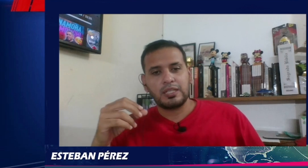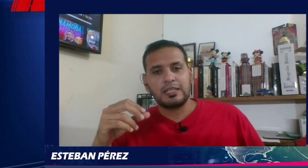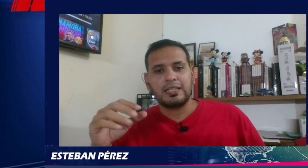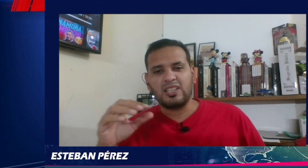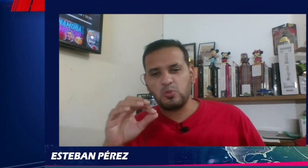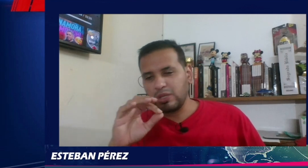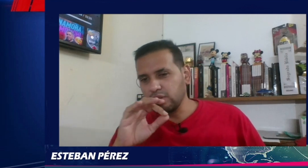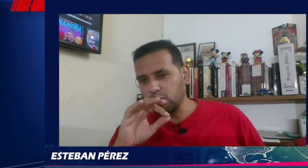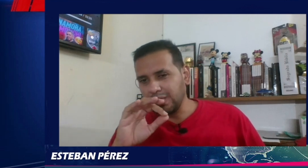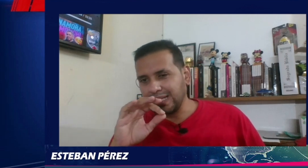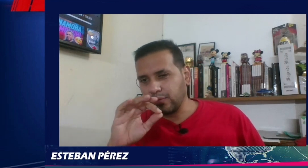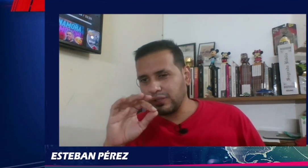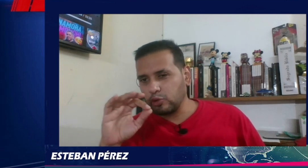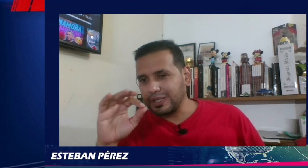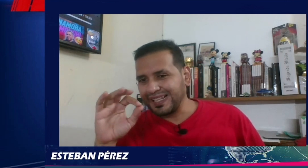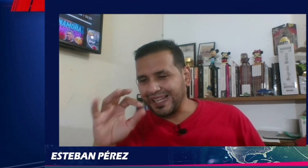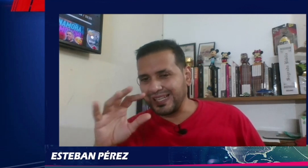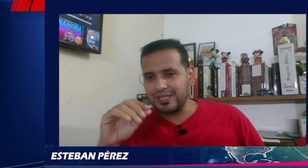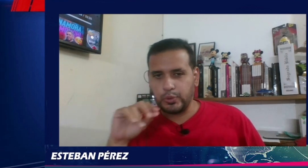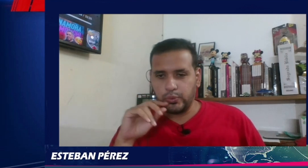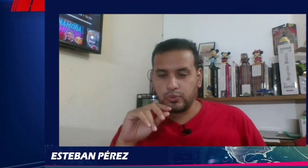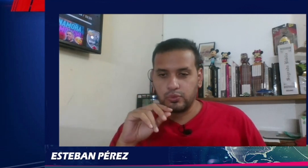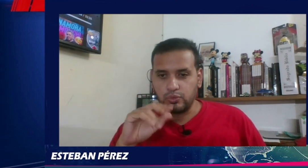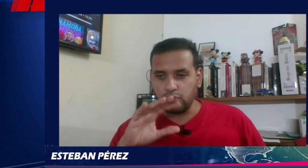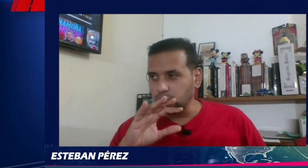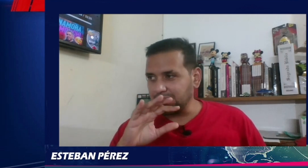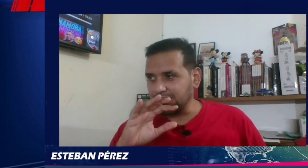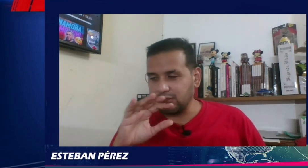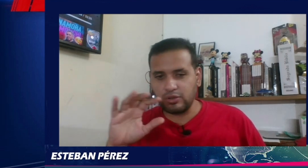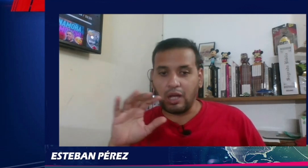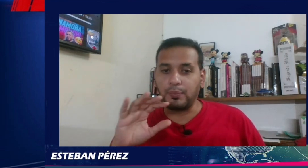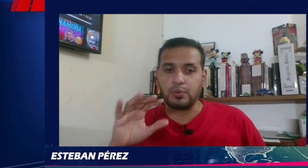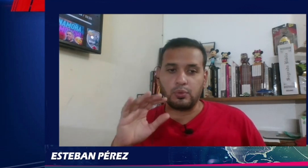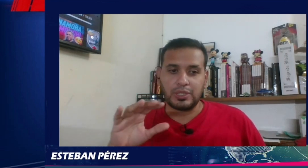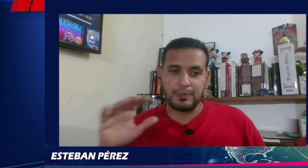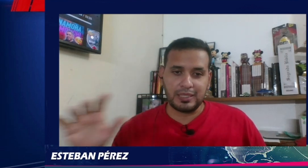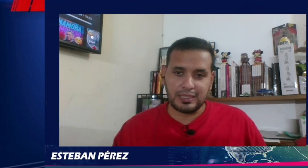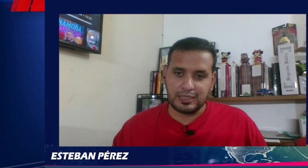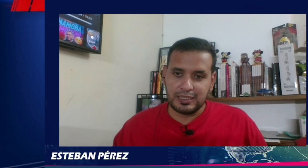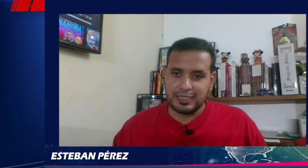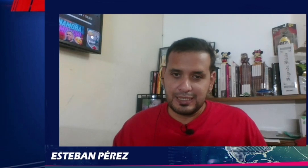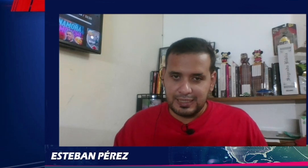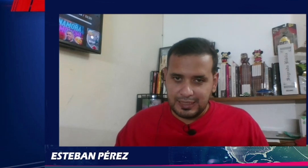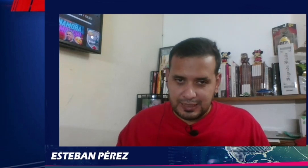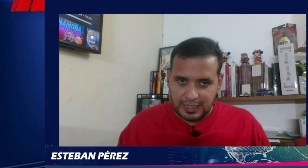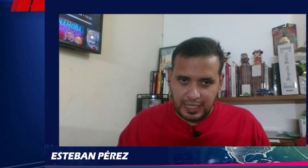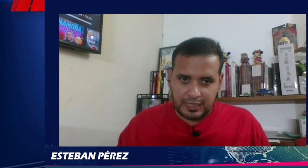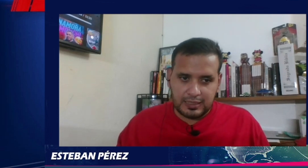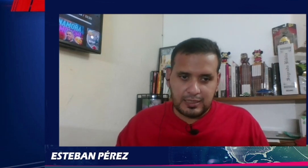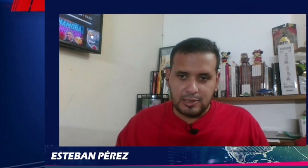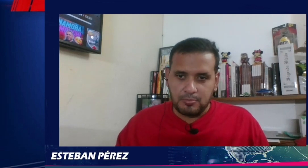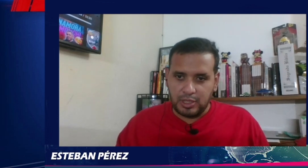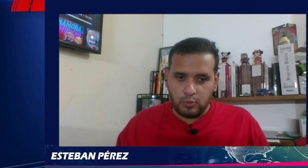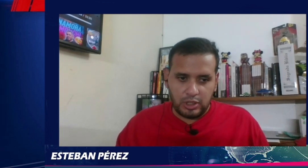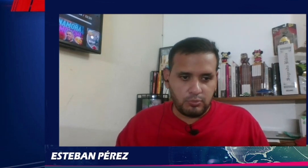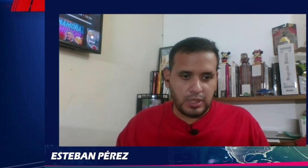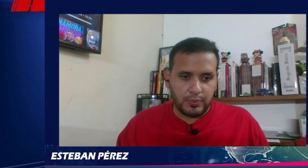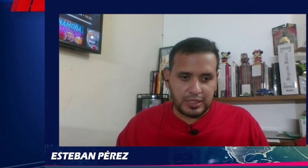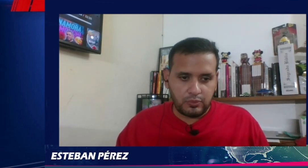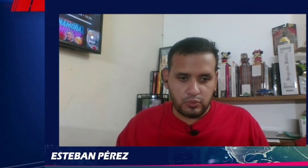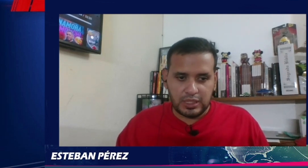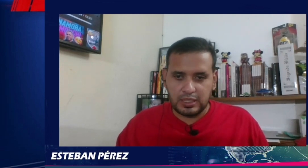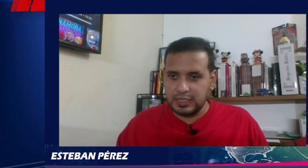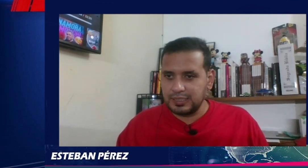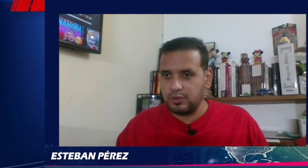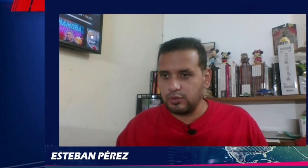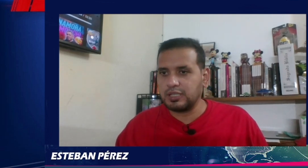superado y los medios de comunicación estuvieran calladitos, no estuvieran diciendo absolutamente nada. Pero bueno, vamos